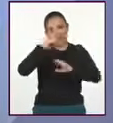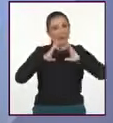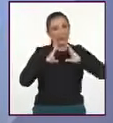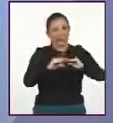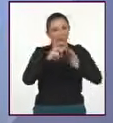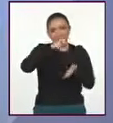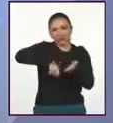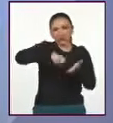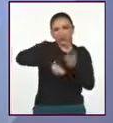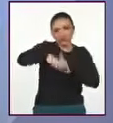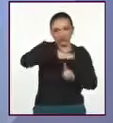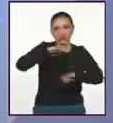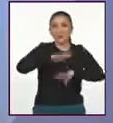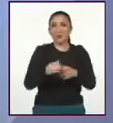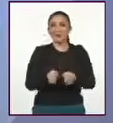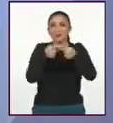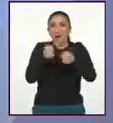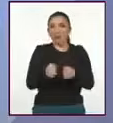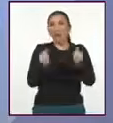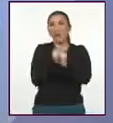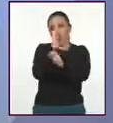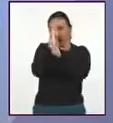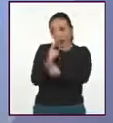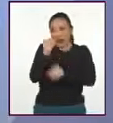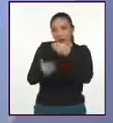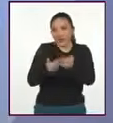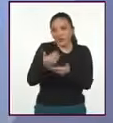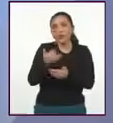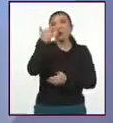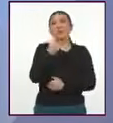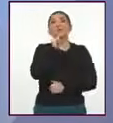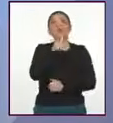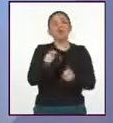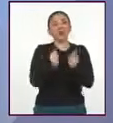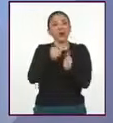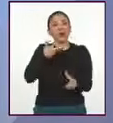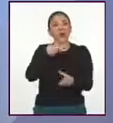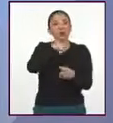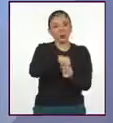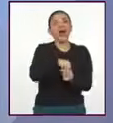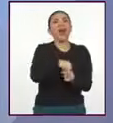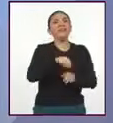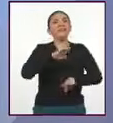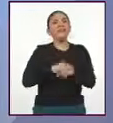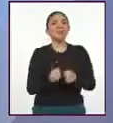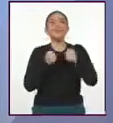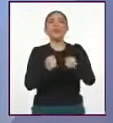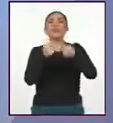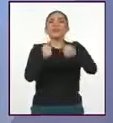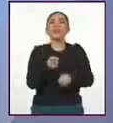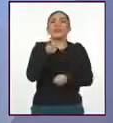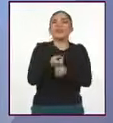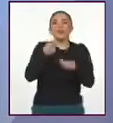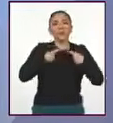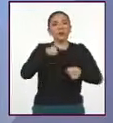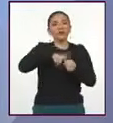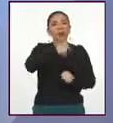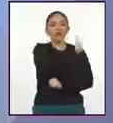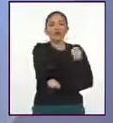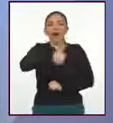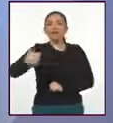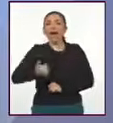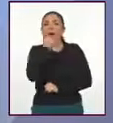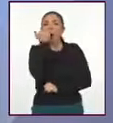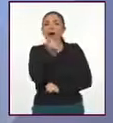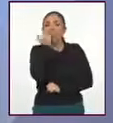un ambiente seguro, respetuoso y sobre todo incluyente, se fortalece la seguridad personal de cada estudiante